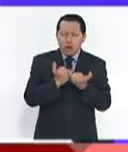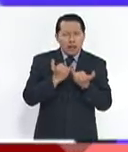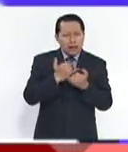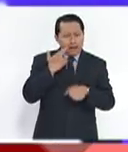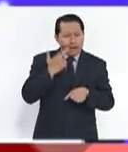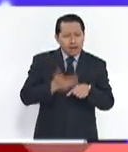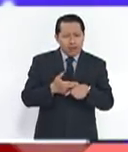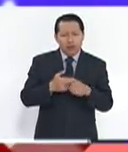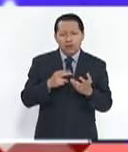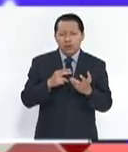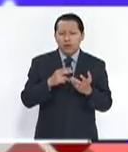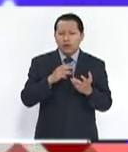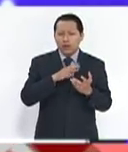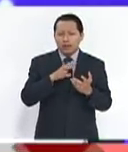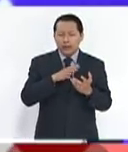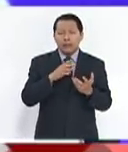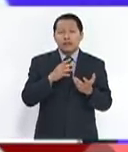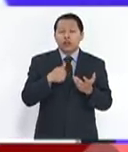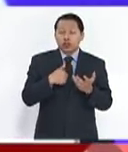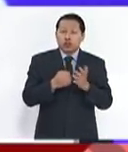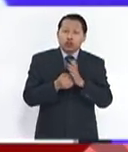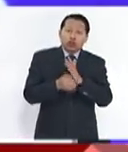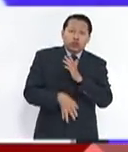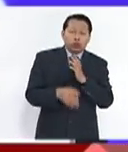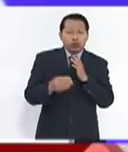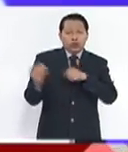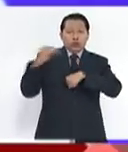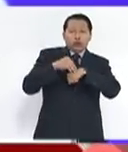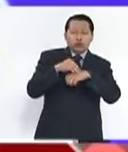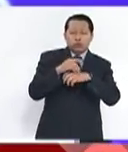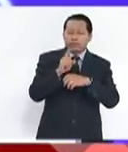sin excusa ni pretexto,